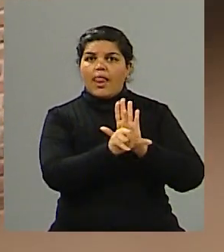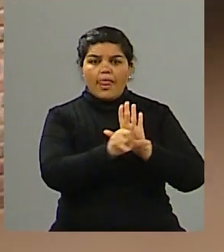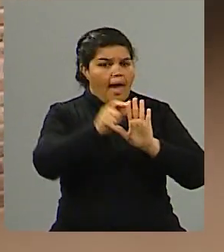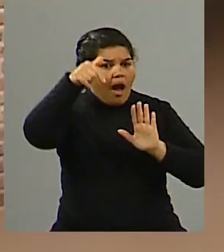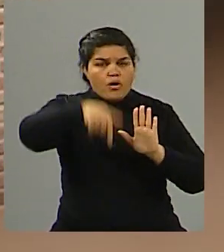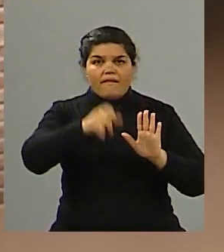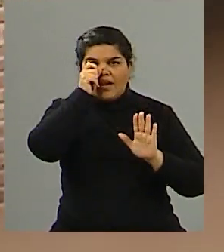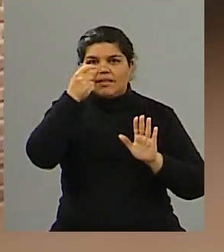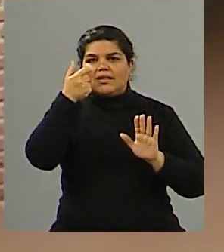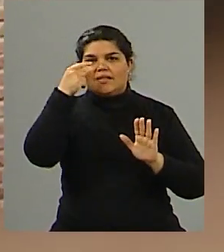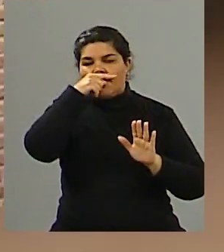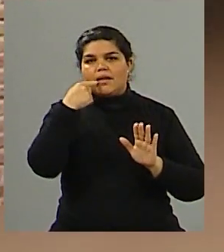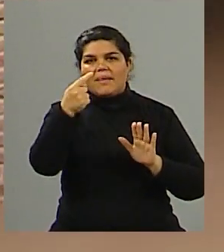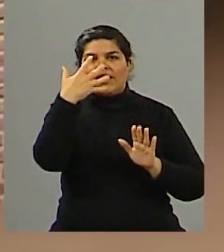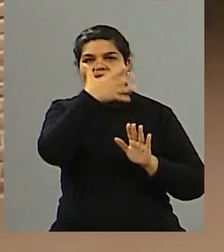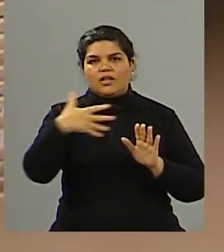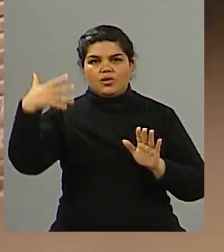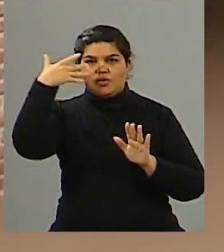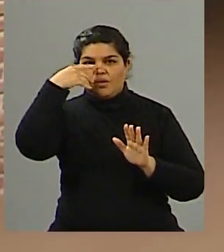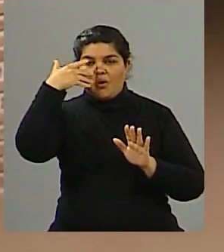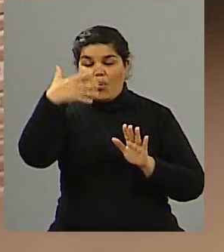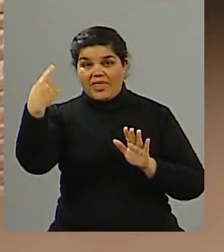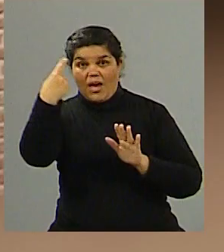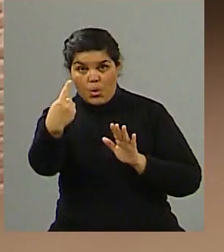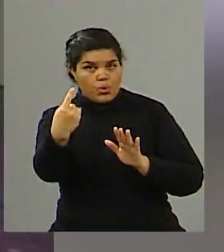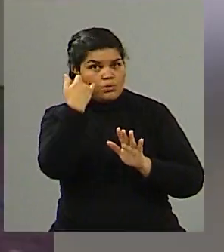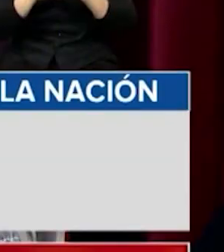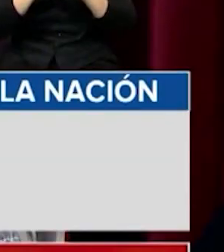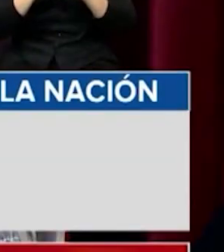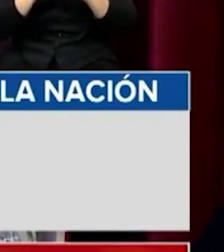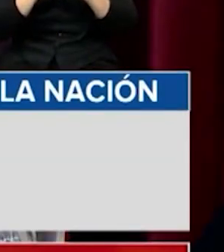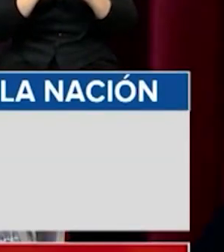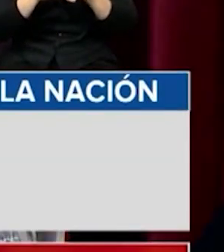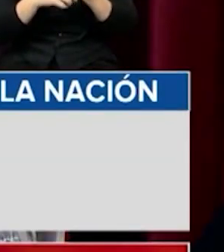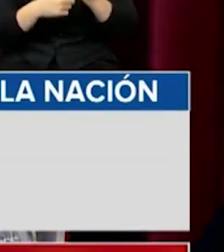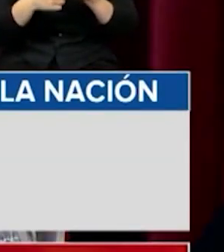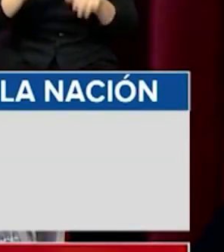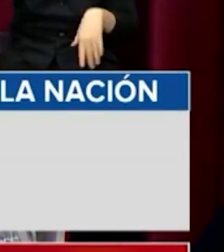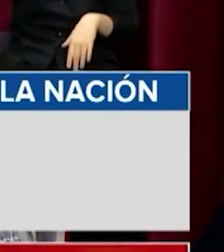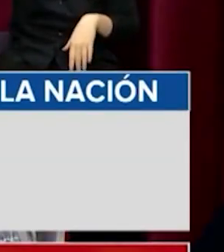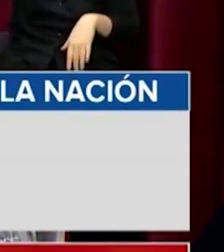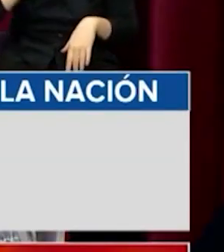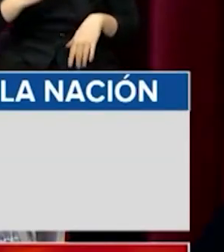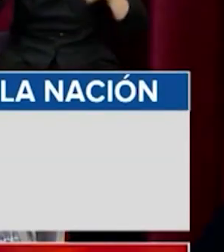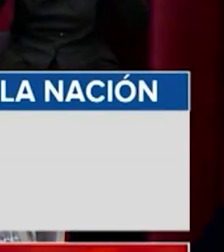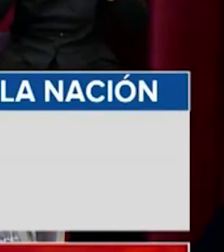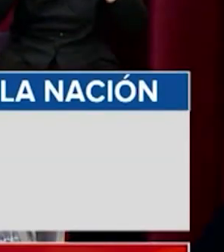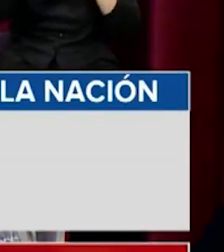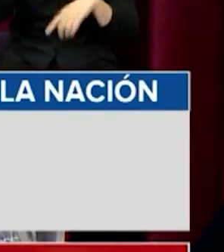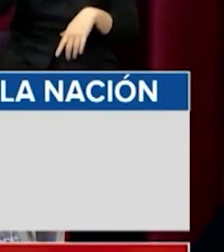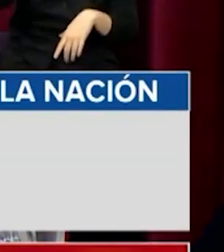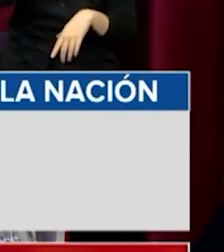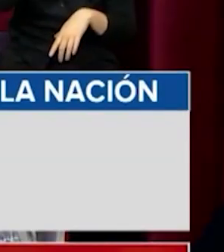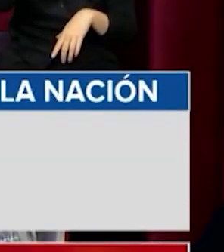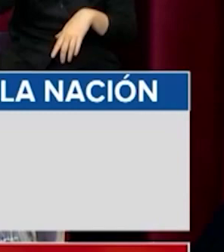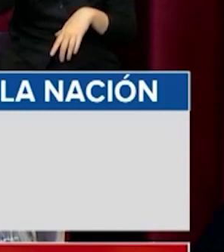la ley 27.551 está vigente. Hoy lo que hubo fue una media sanción, un proyecto a un dictamen de minoría